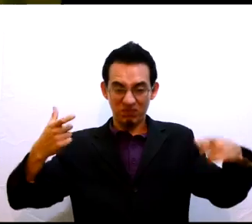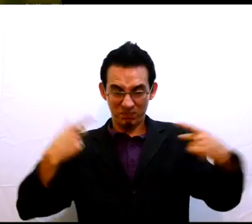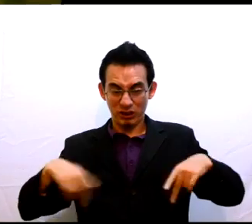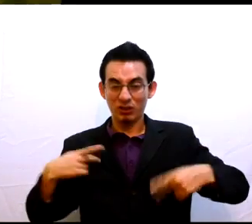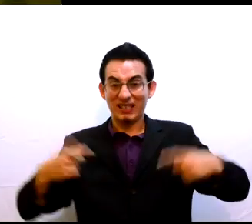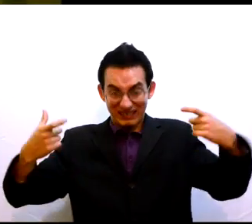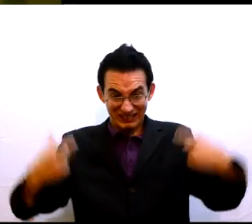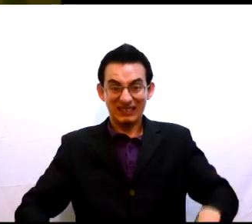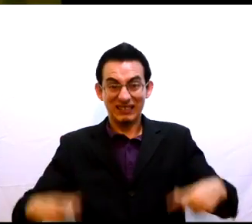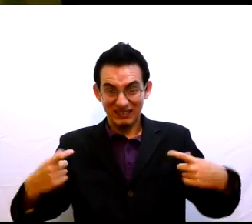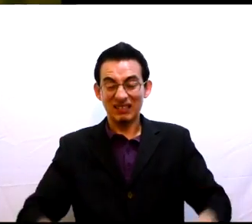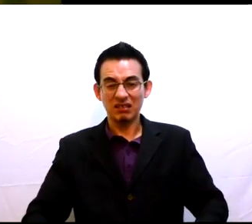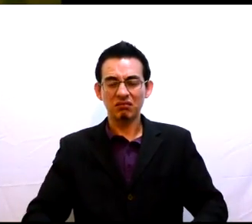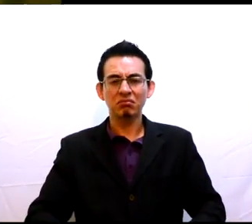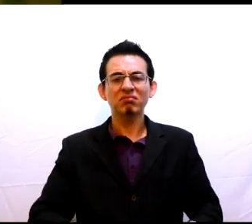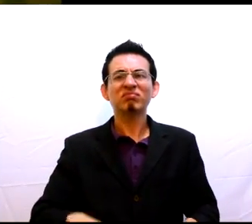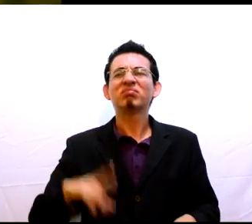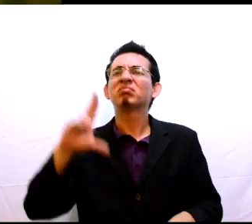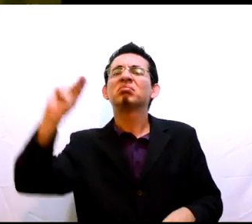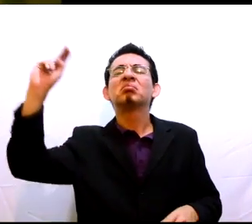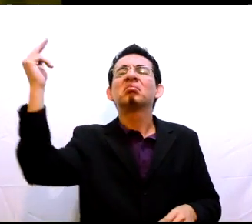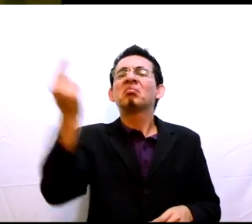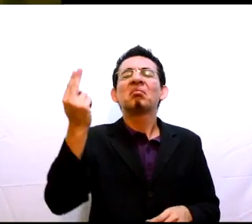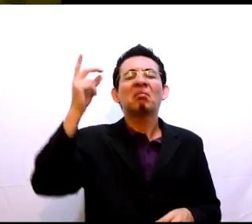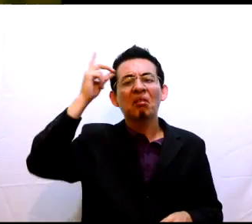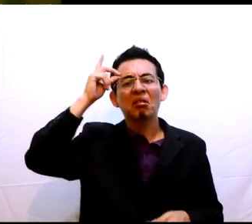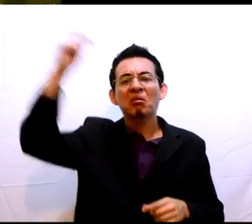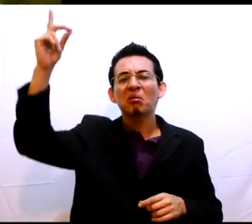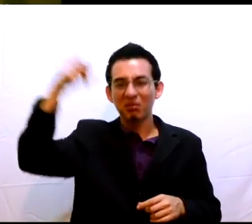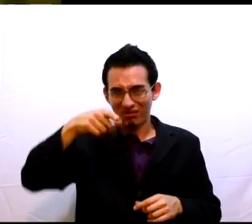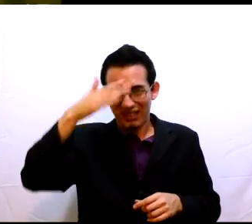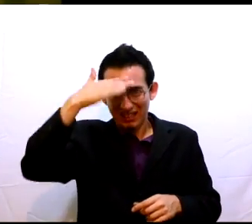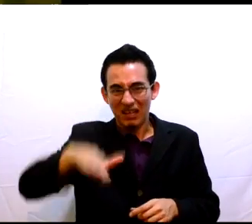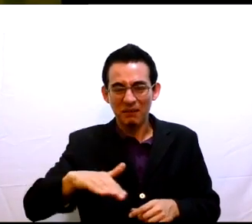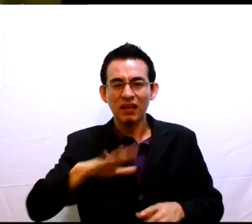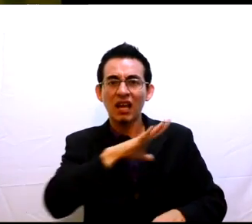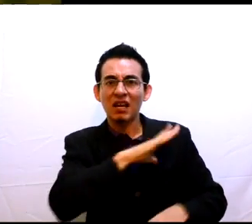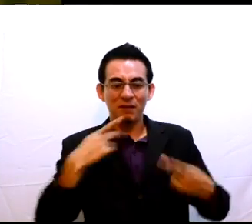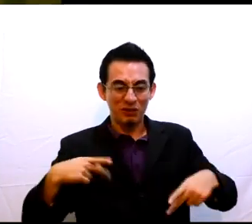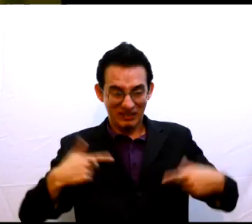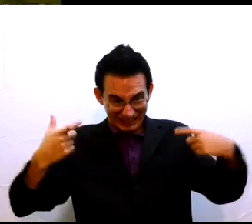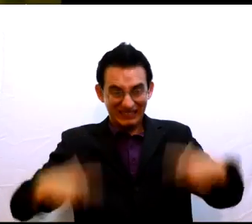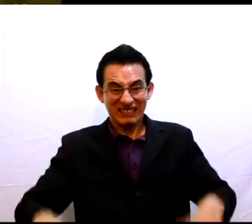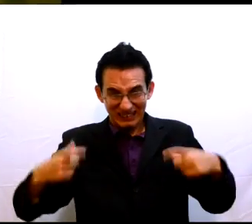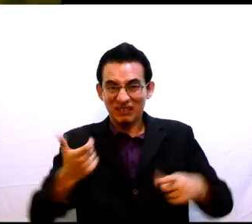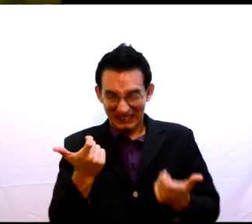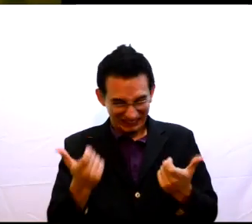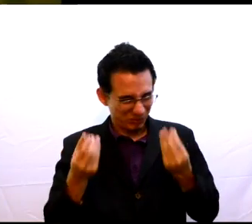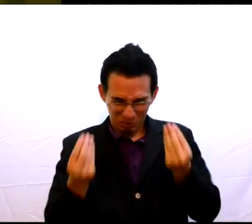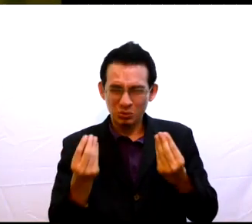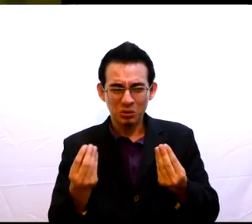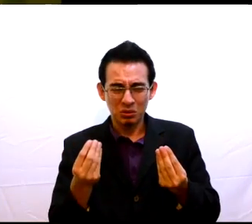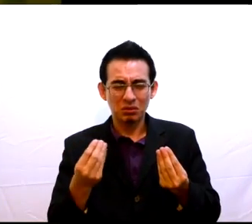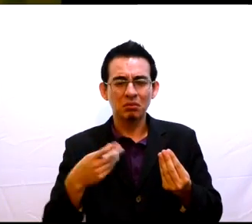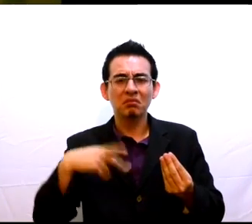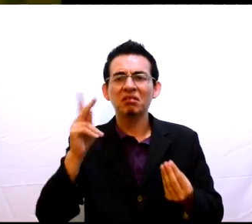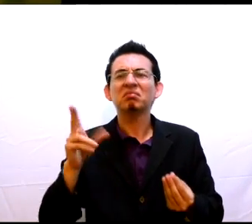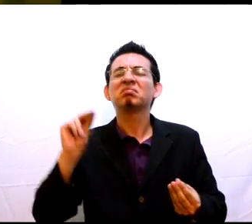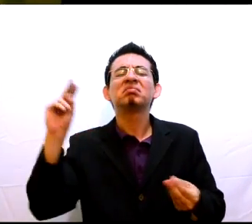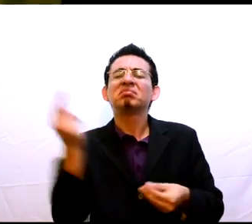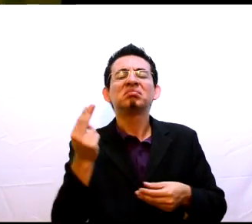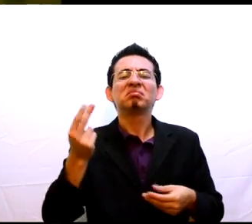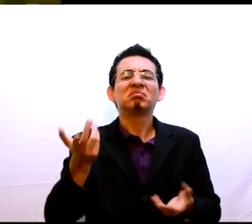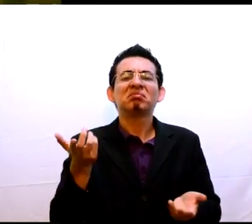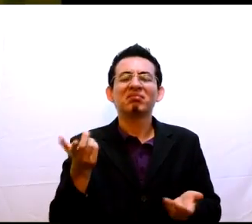el mundo que no tiene a dios están de acuerdo con eso por ejemplo el señor carlos slim